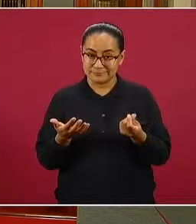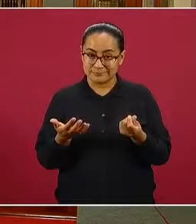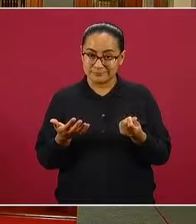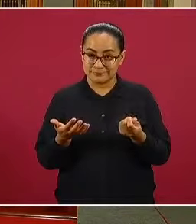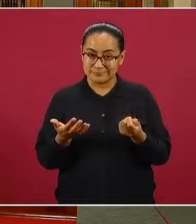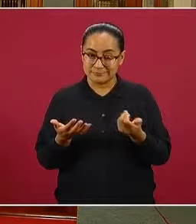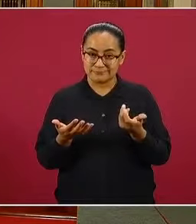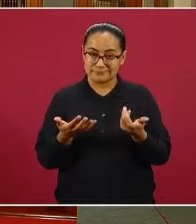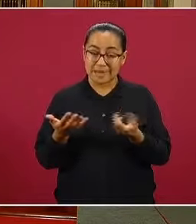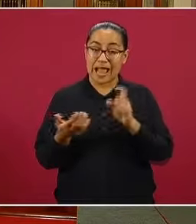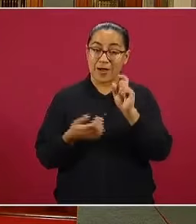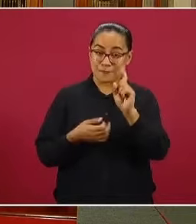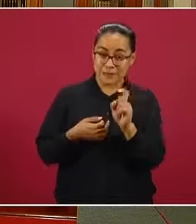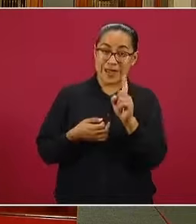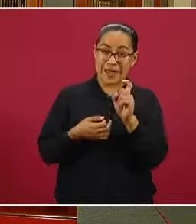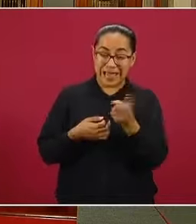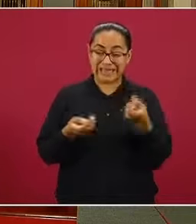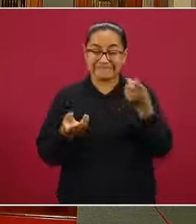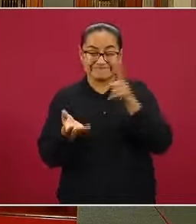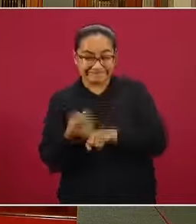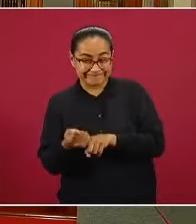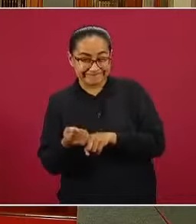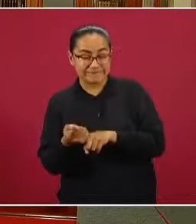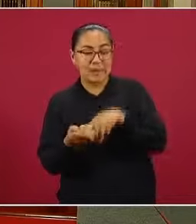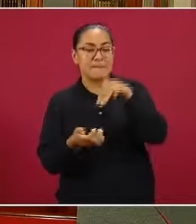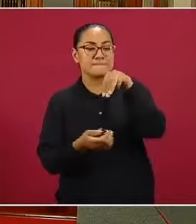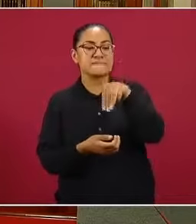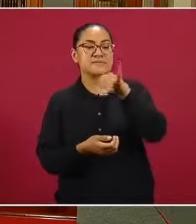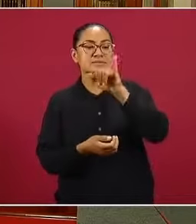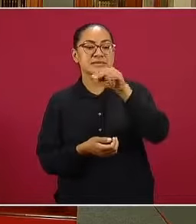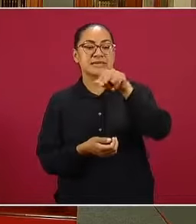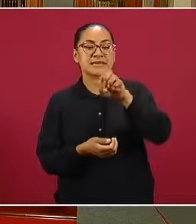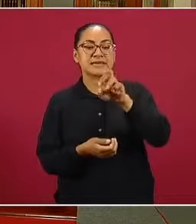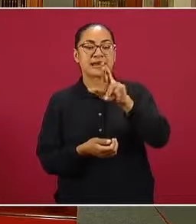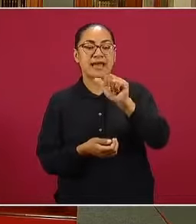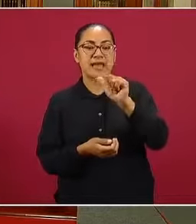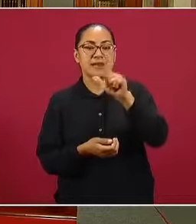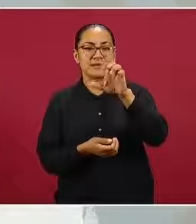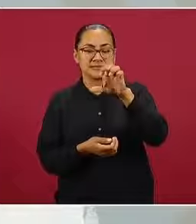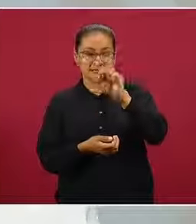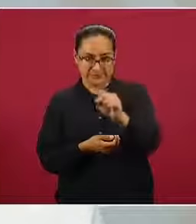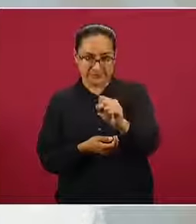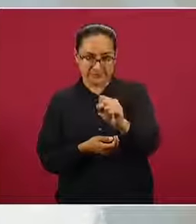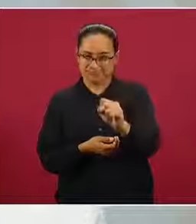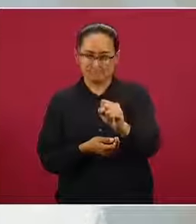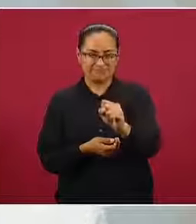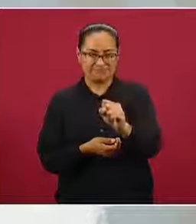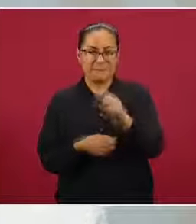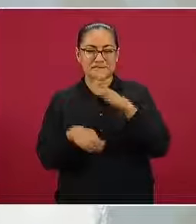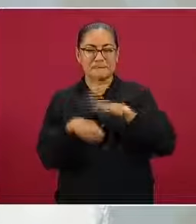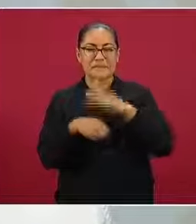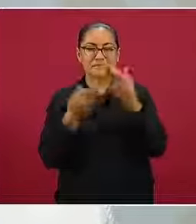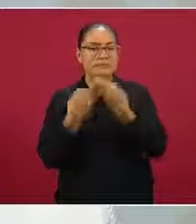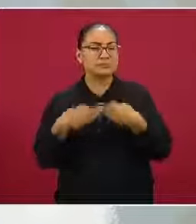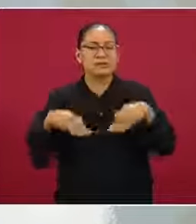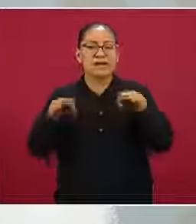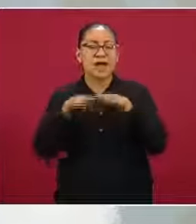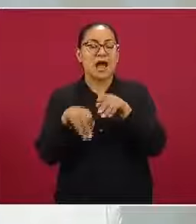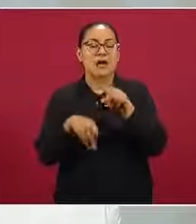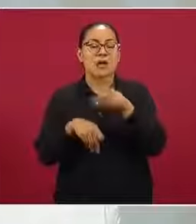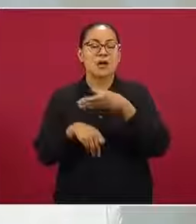al contenido de minerales en agua, lo más importante es su fuente como fuente de hidratación. Sí,